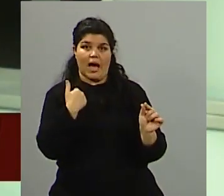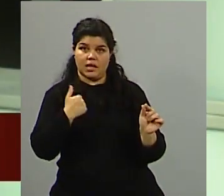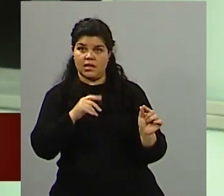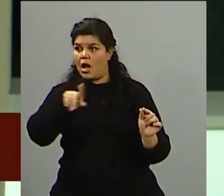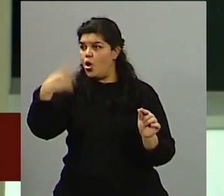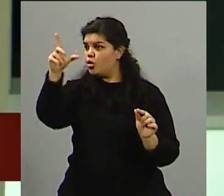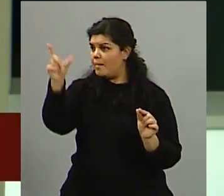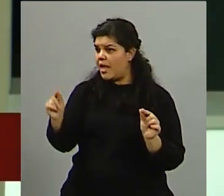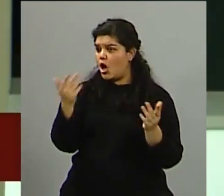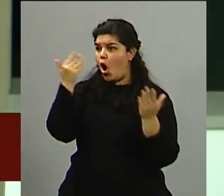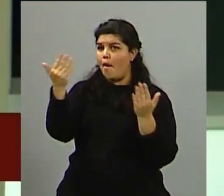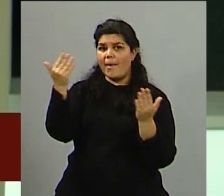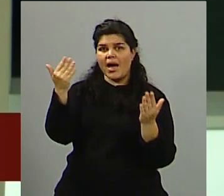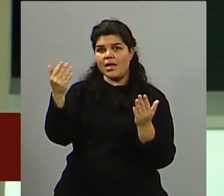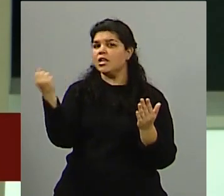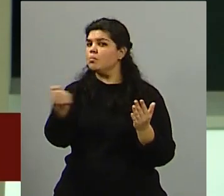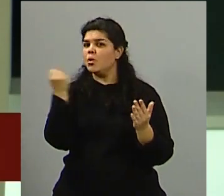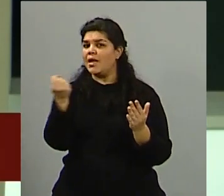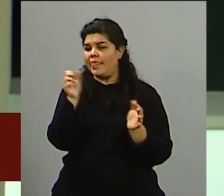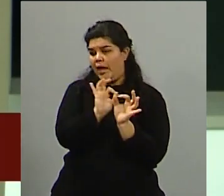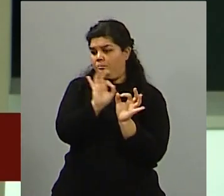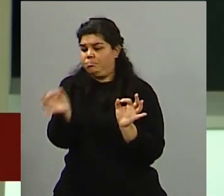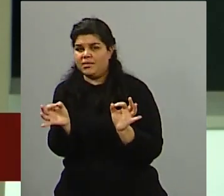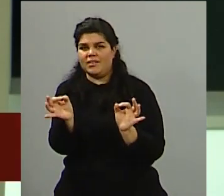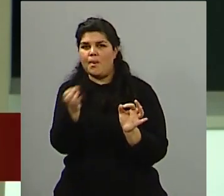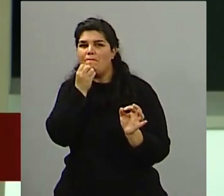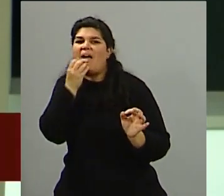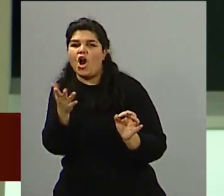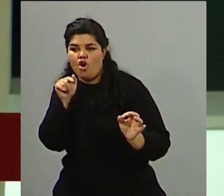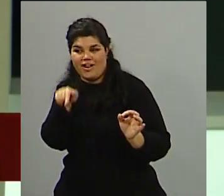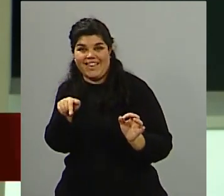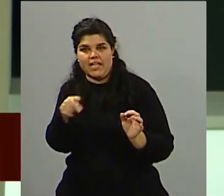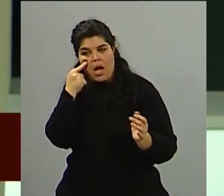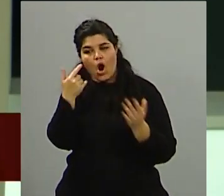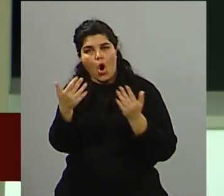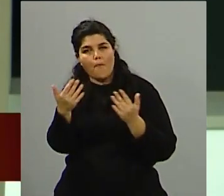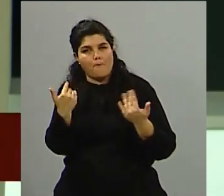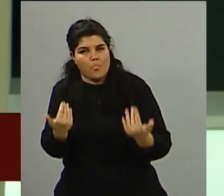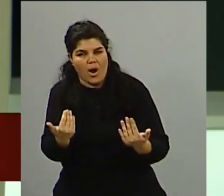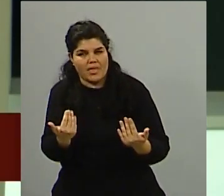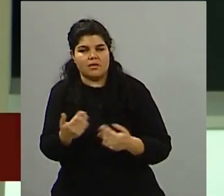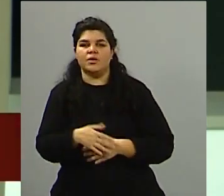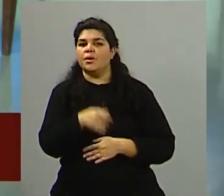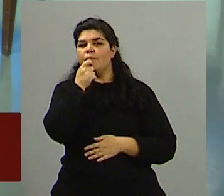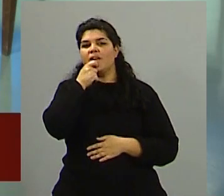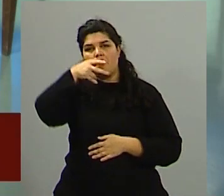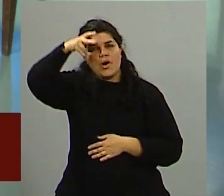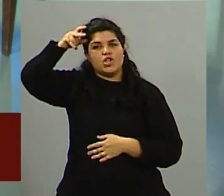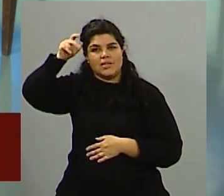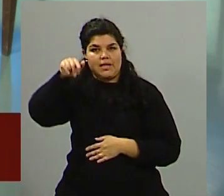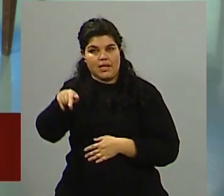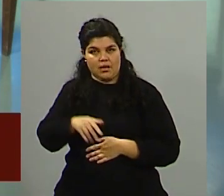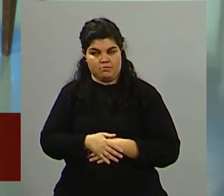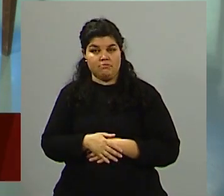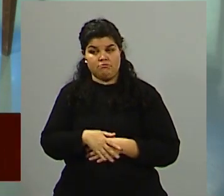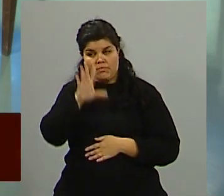A mí siempre me gusta decir que no hace falta irse muy lejos. Uno va a Chile y ve el estándar de vida, yo sé que hay opiniones encontradas en esto, pero cuando